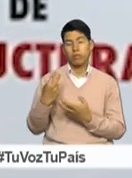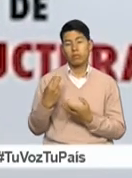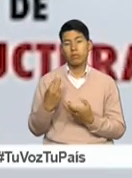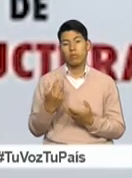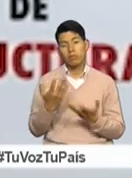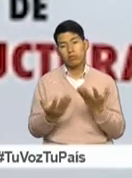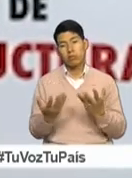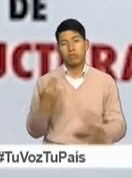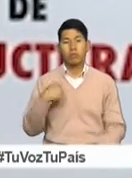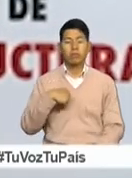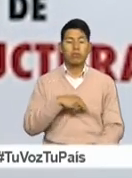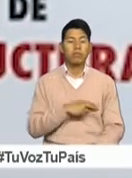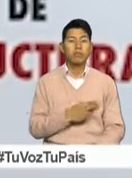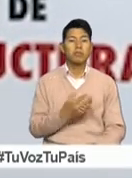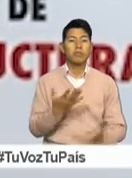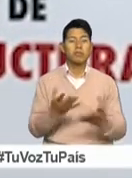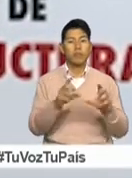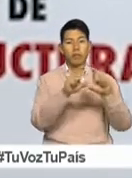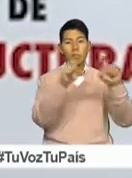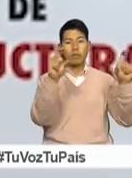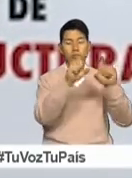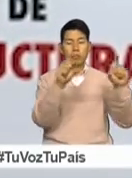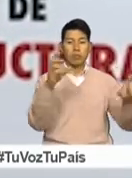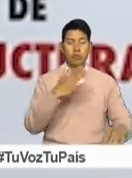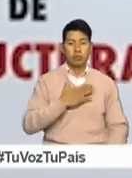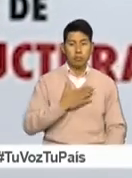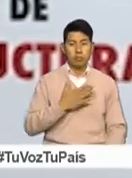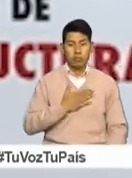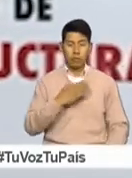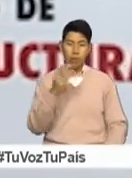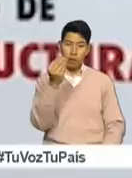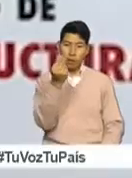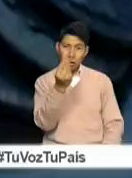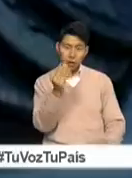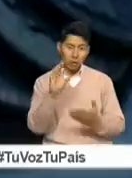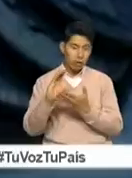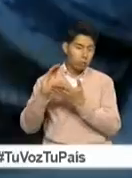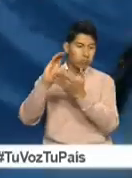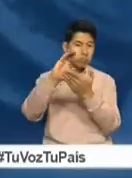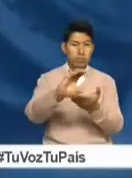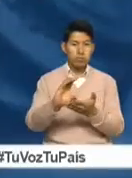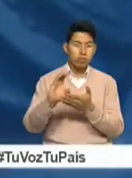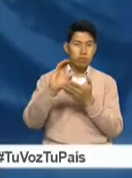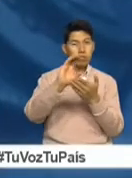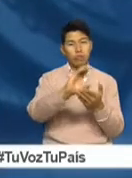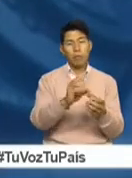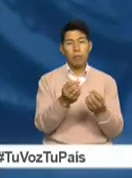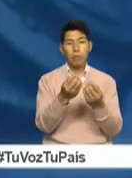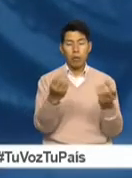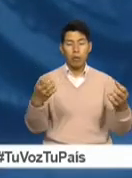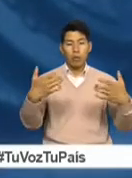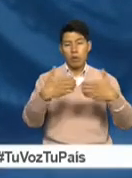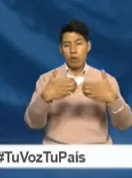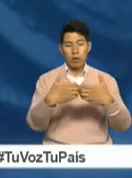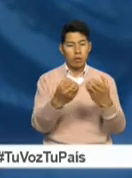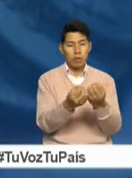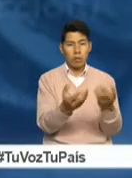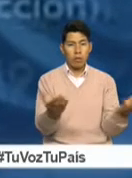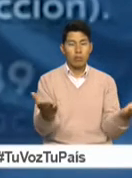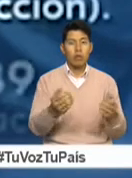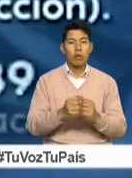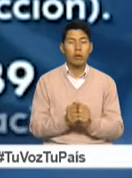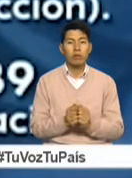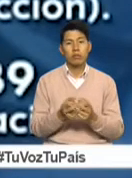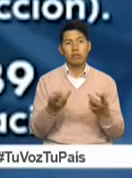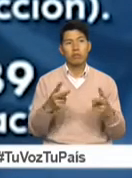en particular nuestra empresa ha invertido mucho en tecnología según datos del ministerio de hidrocarburos la producción de